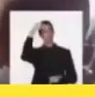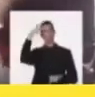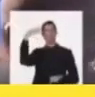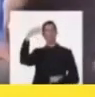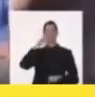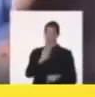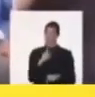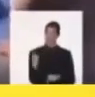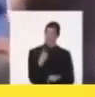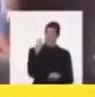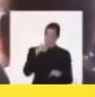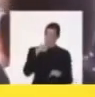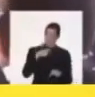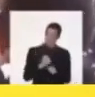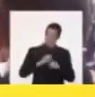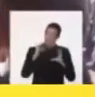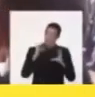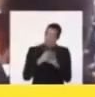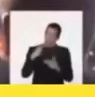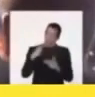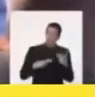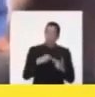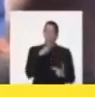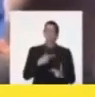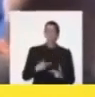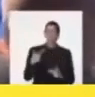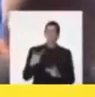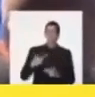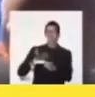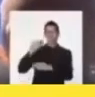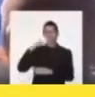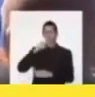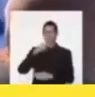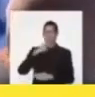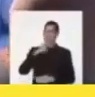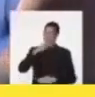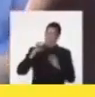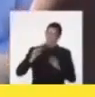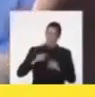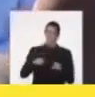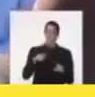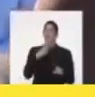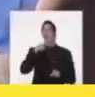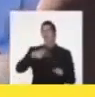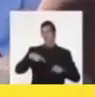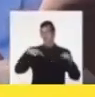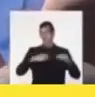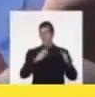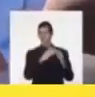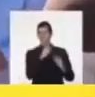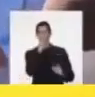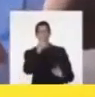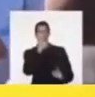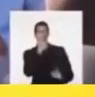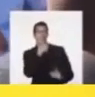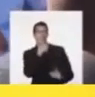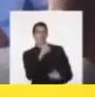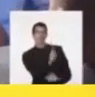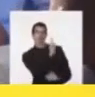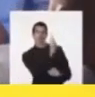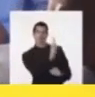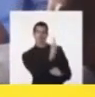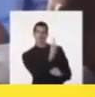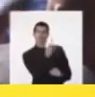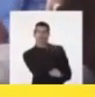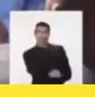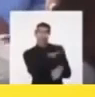Ahí vive un viejito solo y todos nos pusimos y limpiamos su casa porque está ingresado y le ponemos mano y